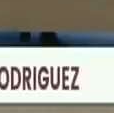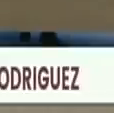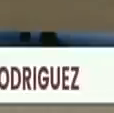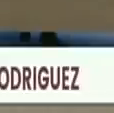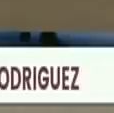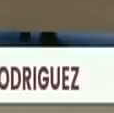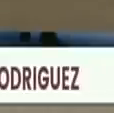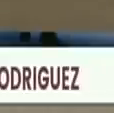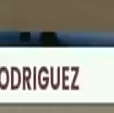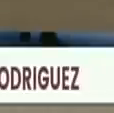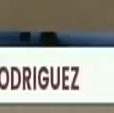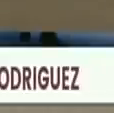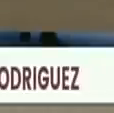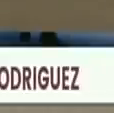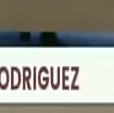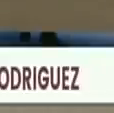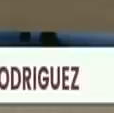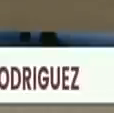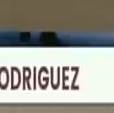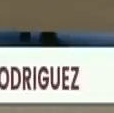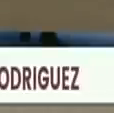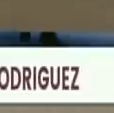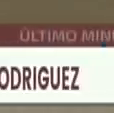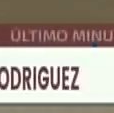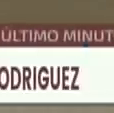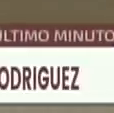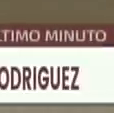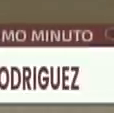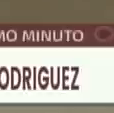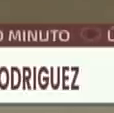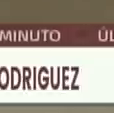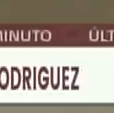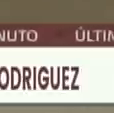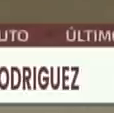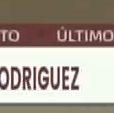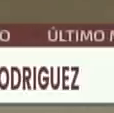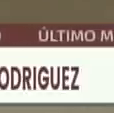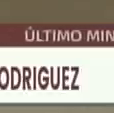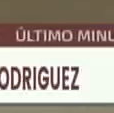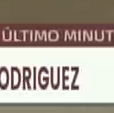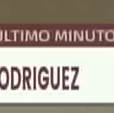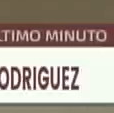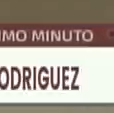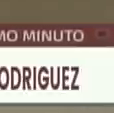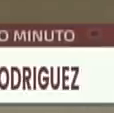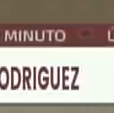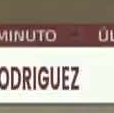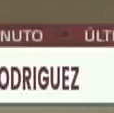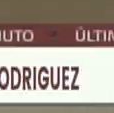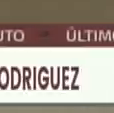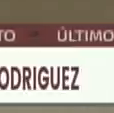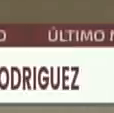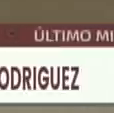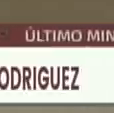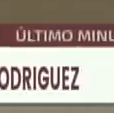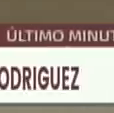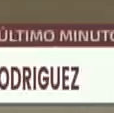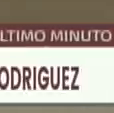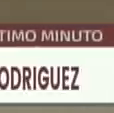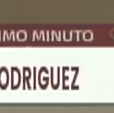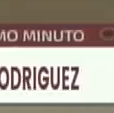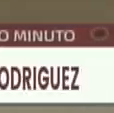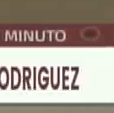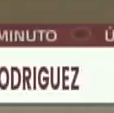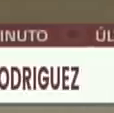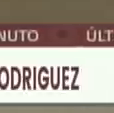Simón Bolívar. Me acompaña el Procurador General de la República, el doctor Reinaldo Muñoz, y el Canciller